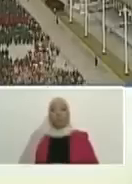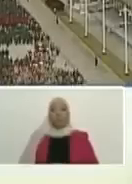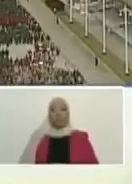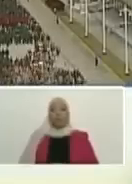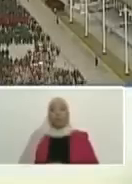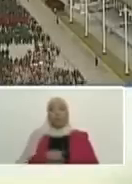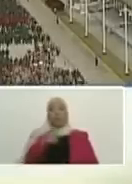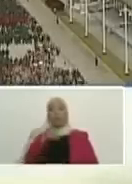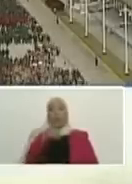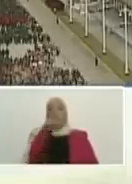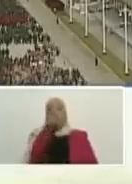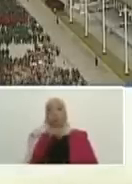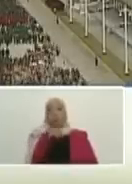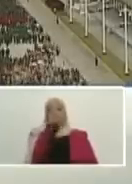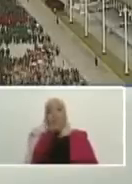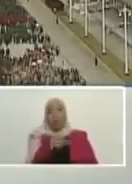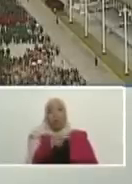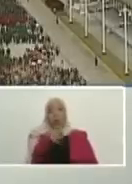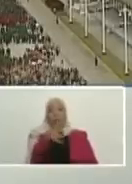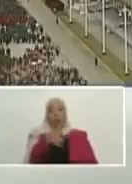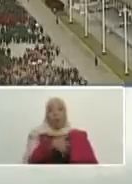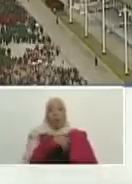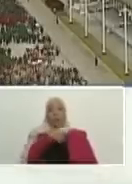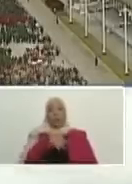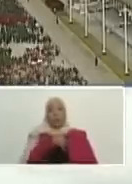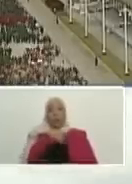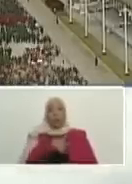Un ser humano sin dignidad